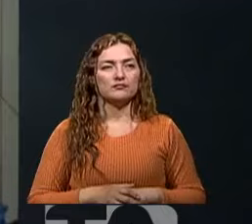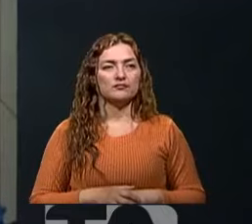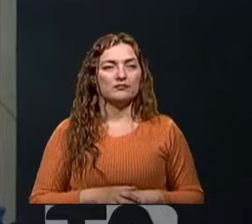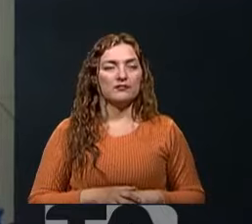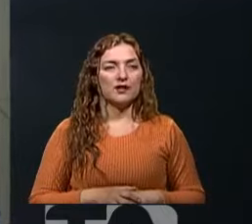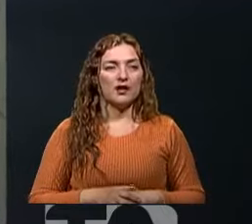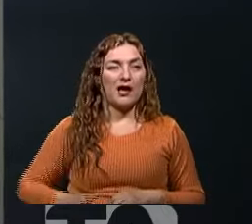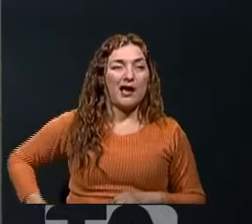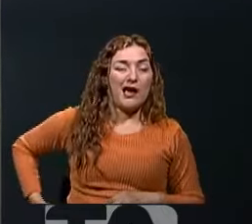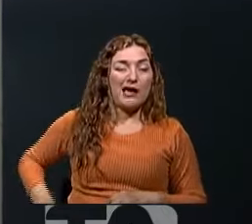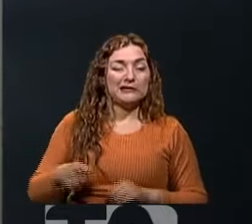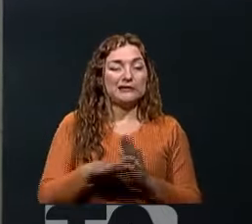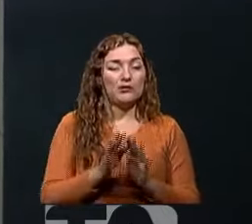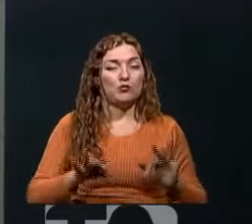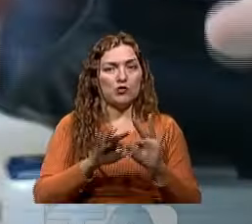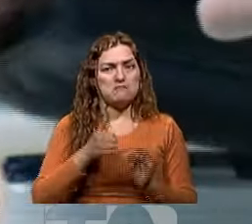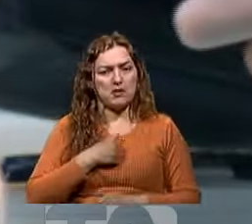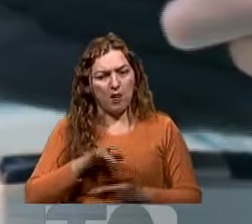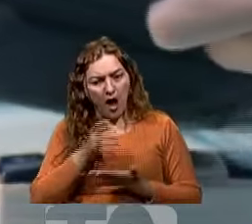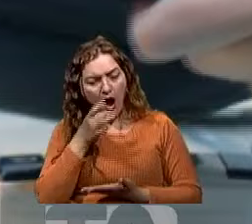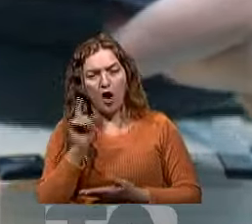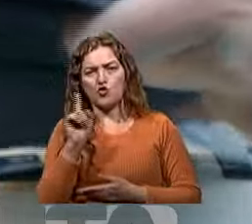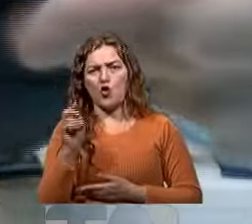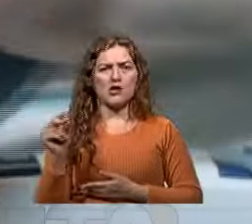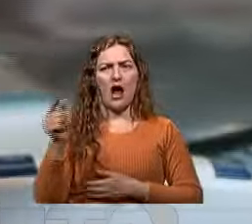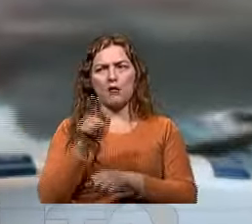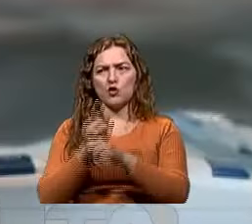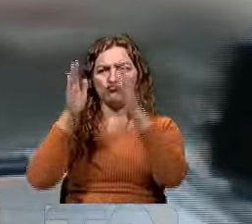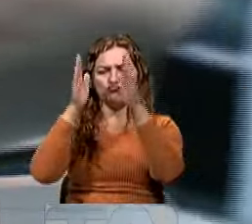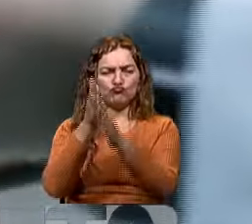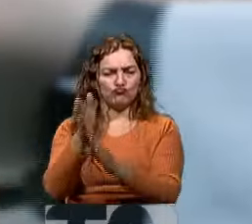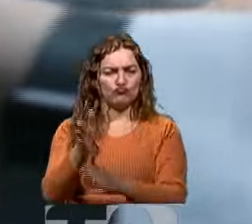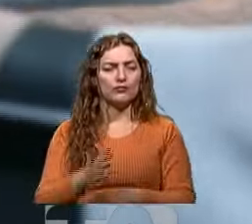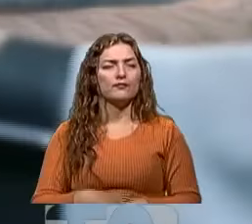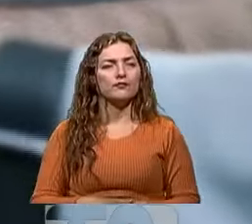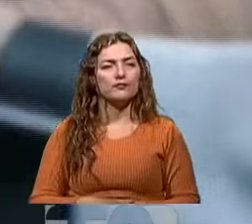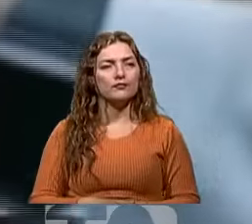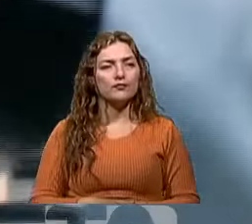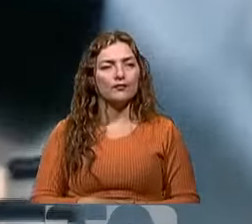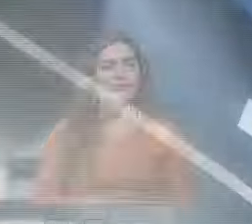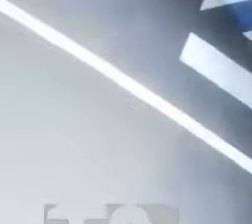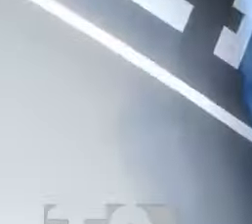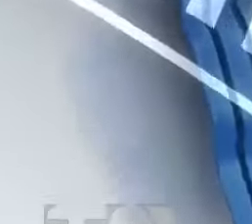signo de alerta es importante no automedicarse y acudir de inmediato a donde un especialista.